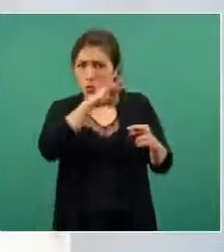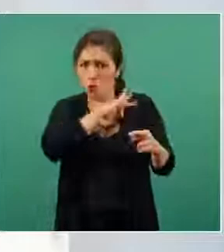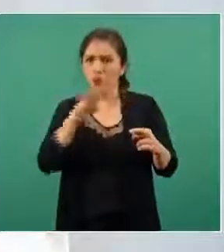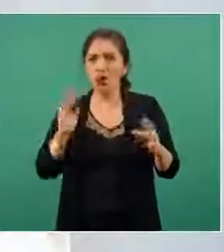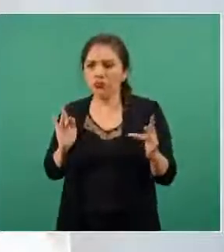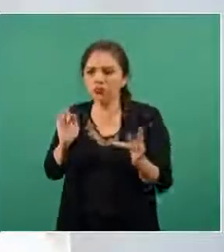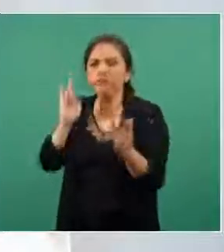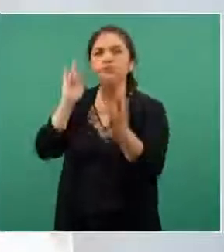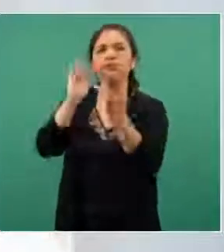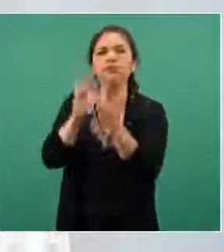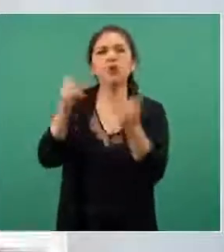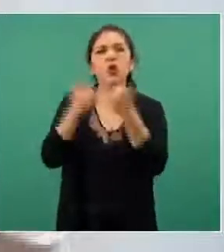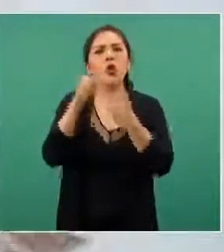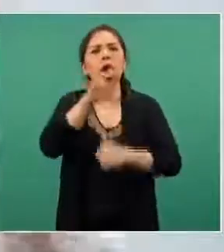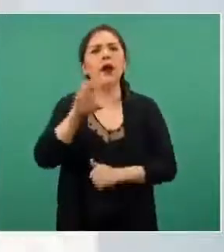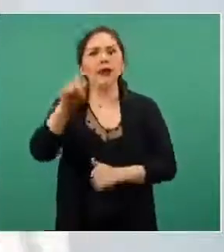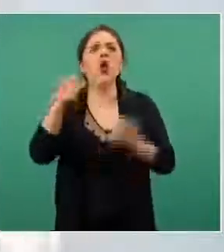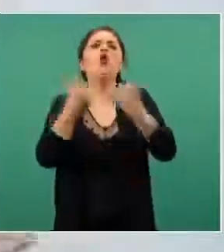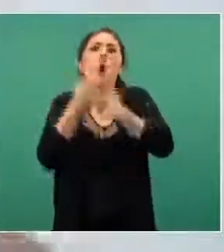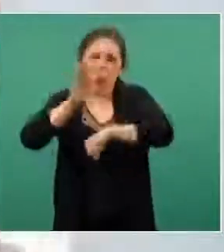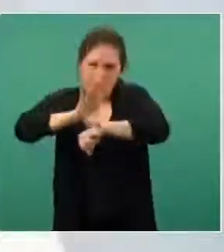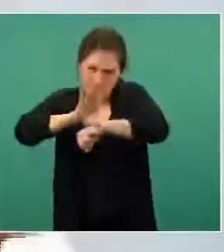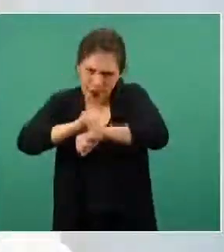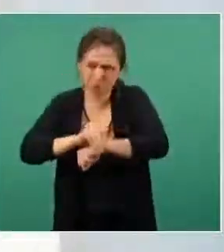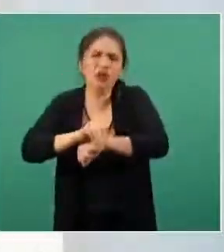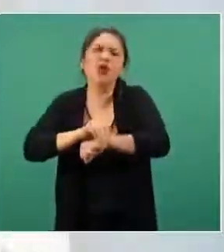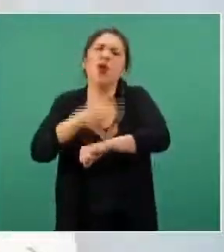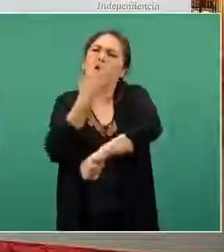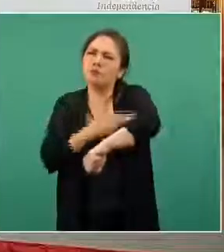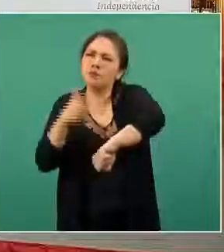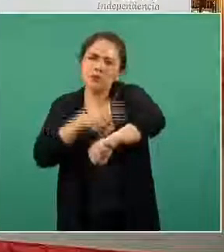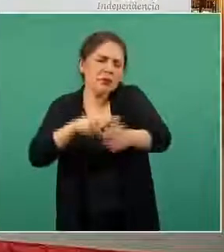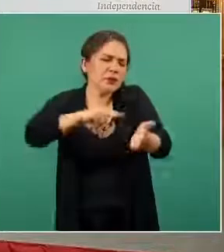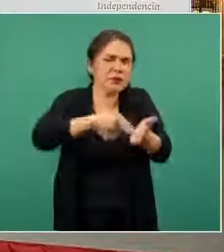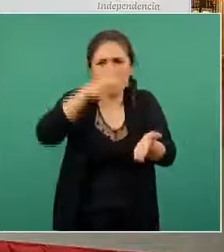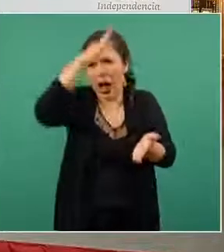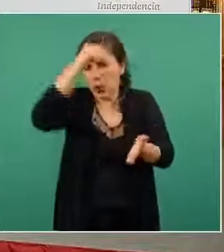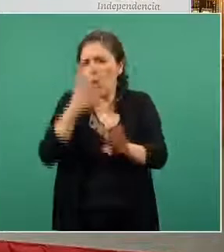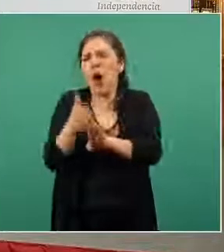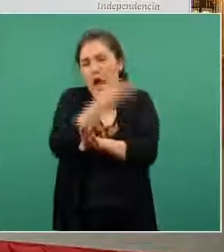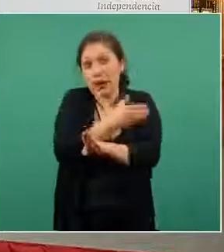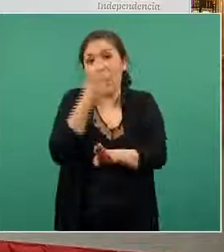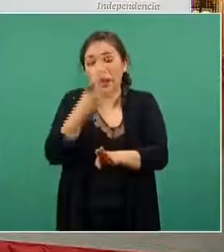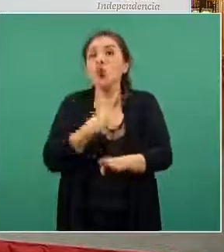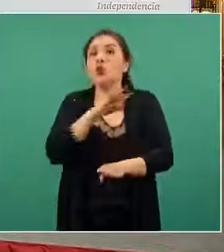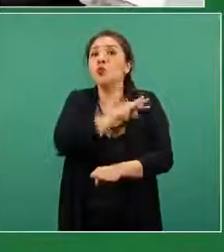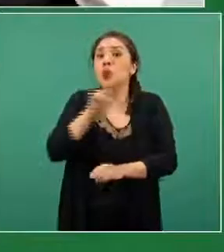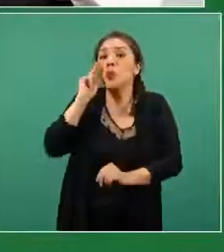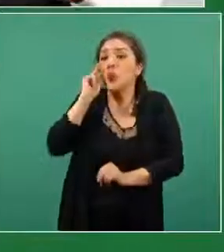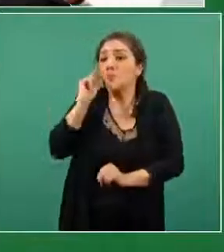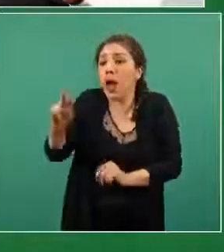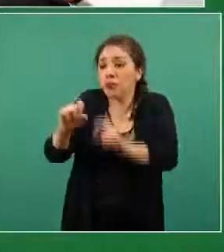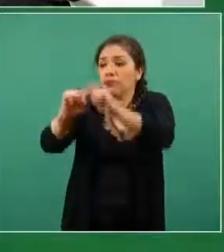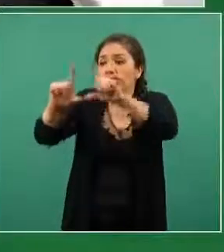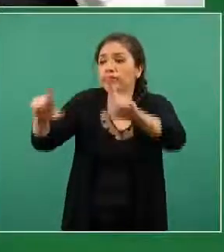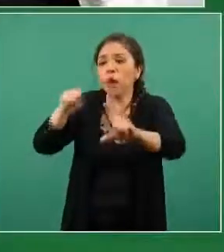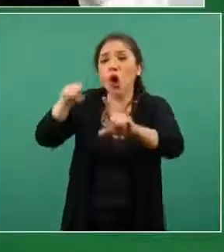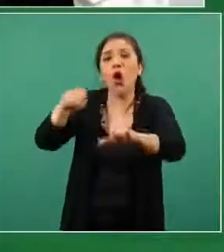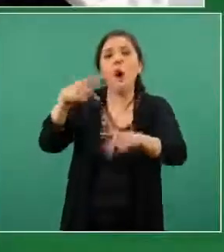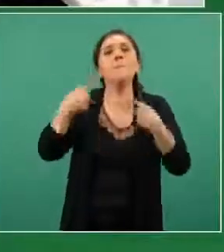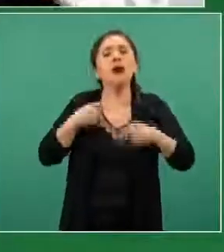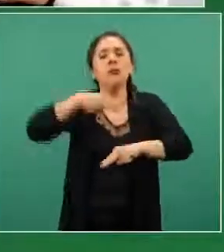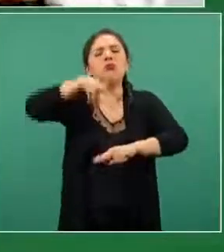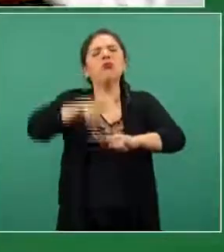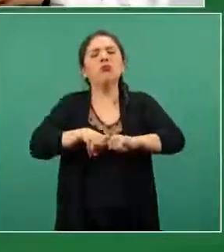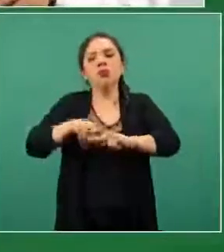de la red, con el permiso evidentemente de toda la gestión que esto implica, y poder ver el monitor directo del paciente.